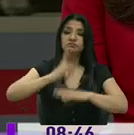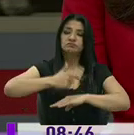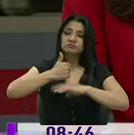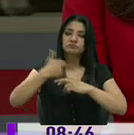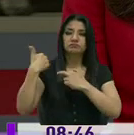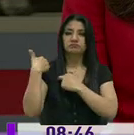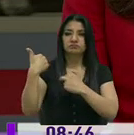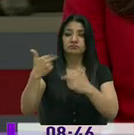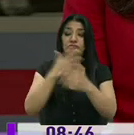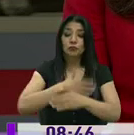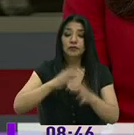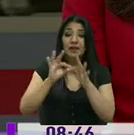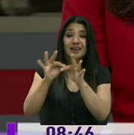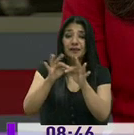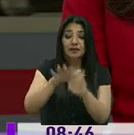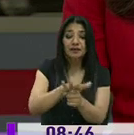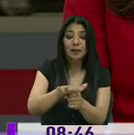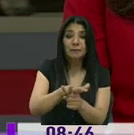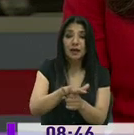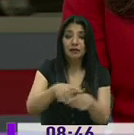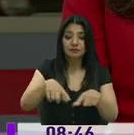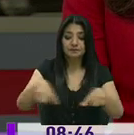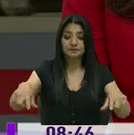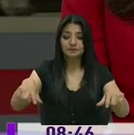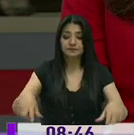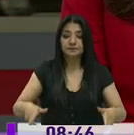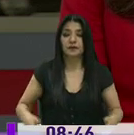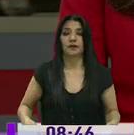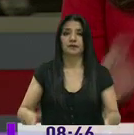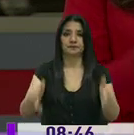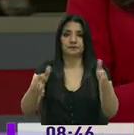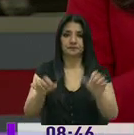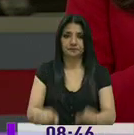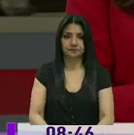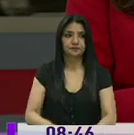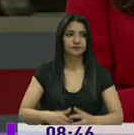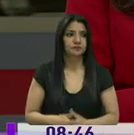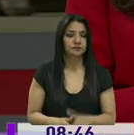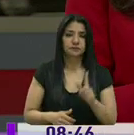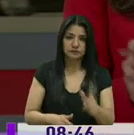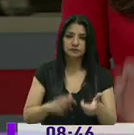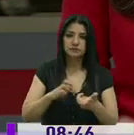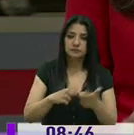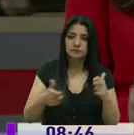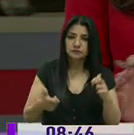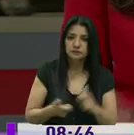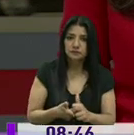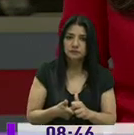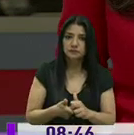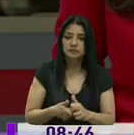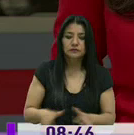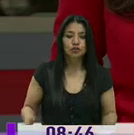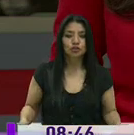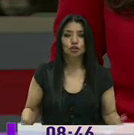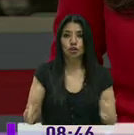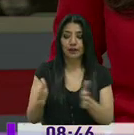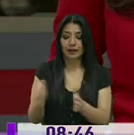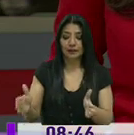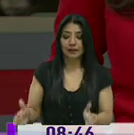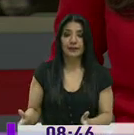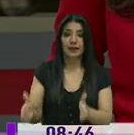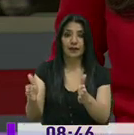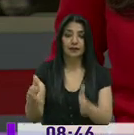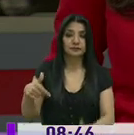la reparación de una etapa de revisión ubicada sobre una de las aceras este problema ocupa todo el ancho de la vereda lo cual